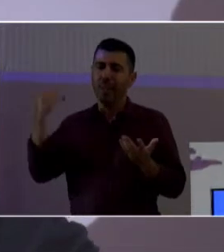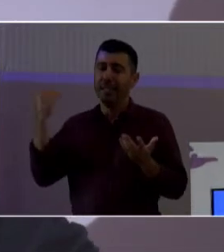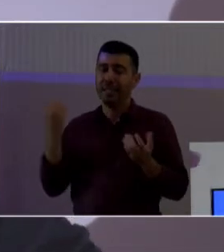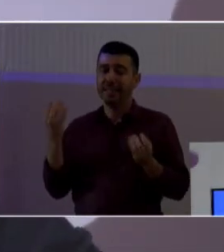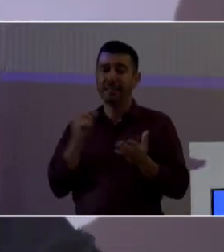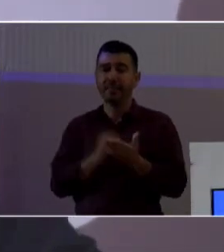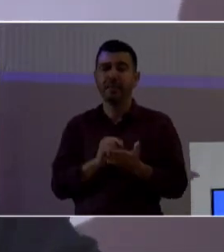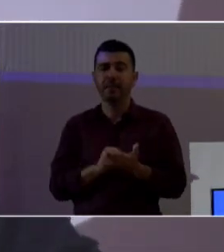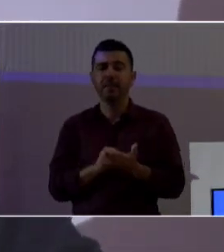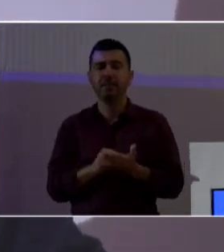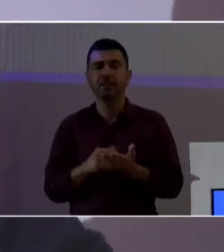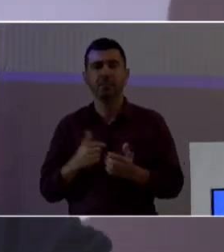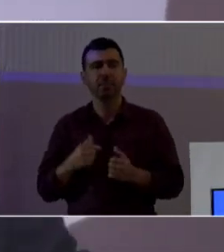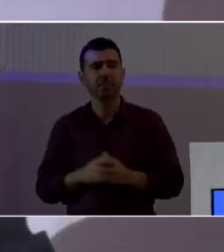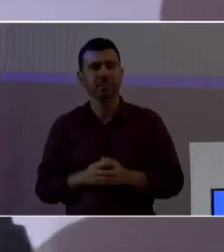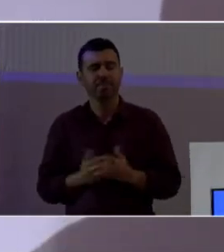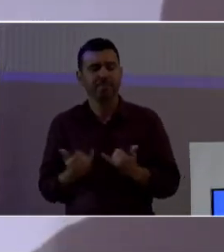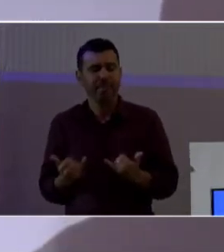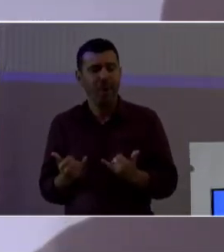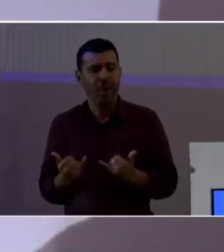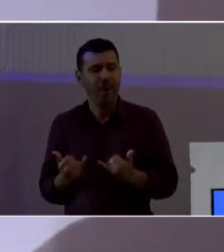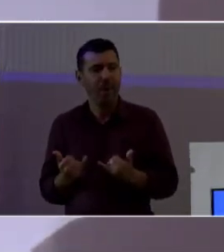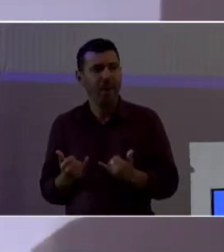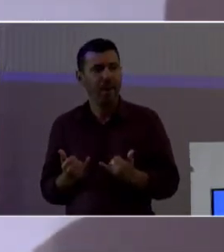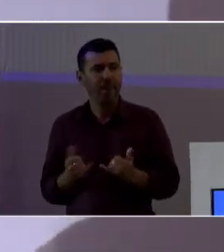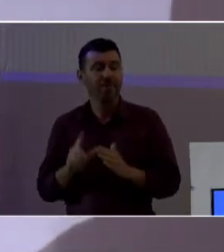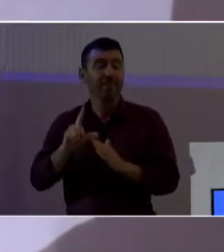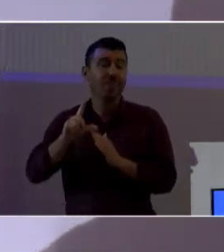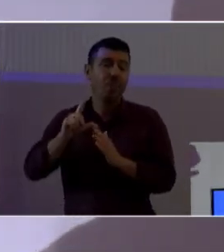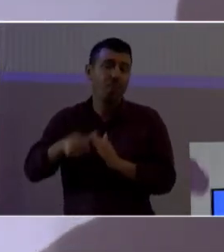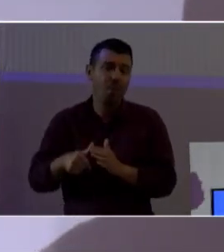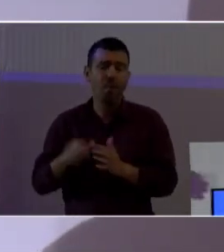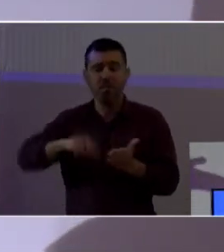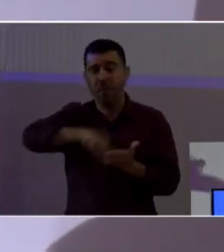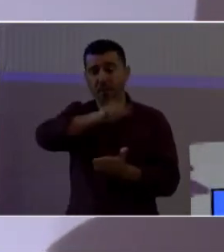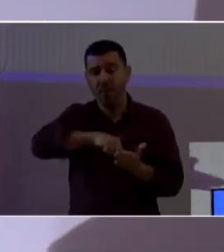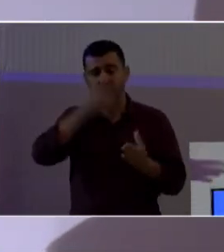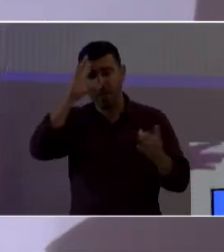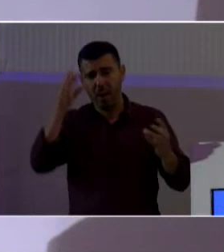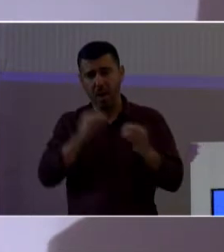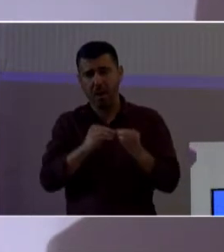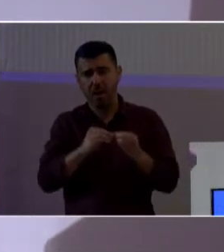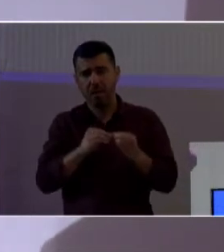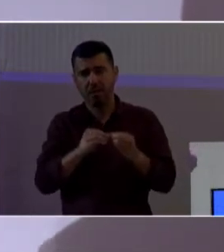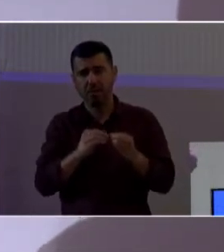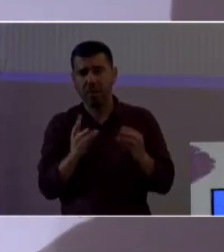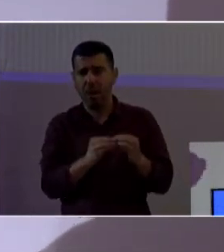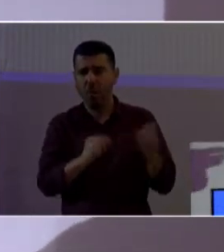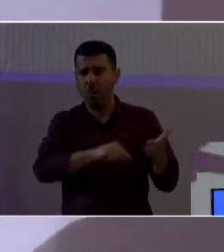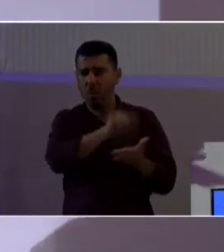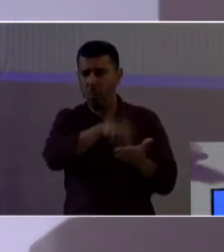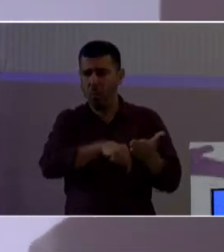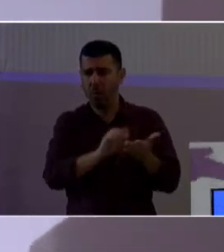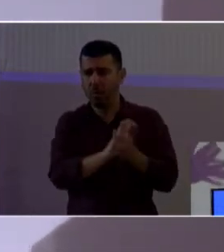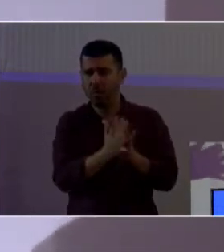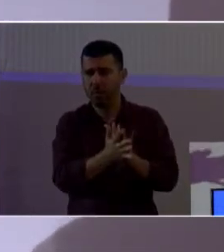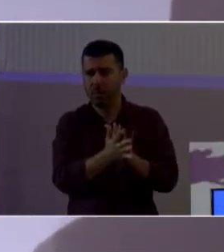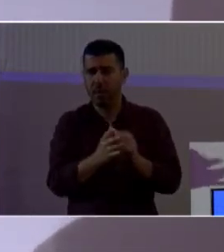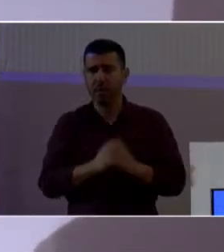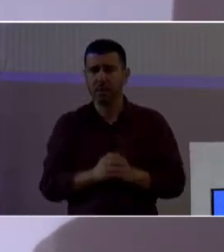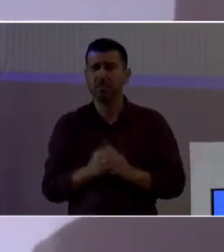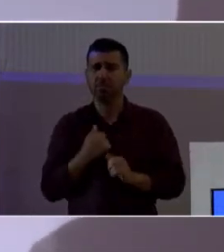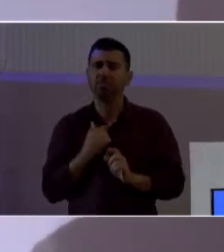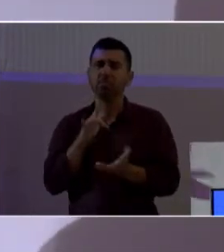en estos momentos, luego de la firma de los acuerdos, he tenido la oportunidad de encontrarme en diferentes eventos